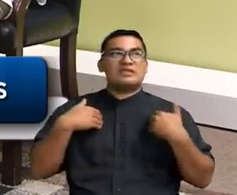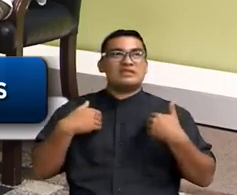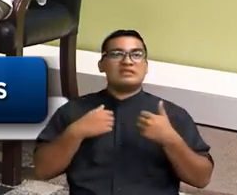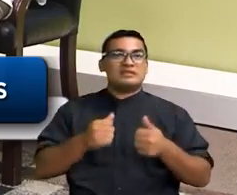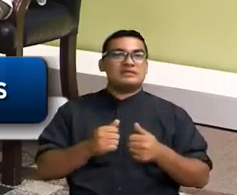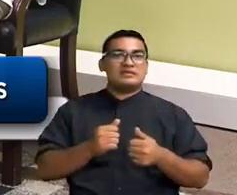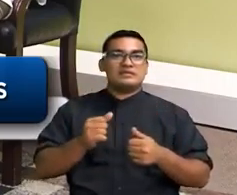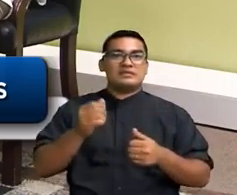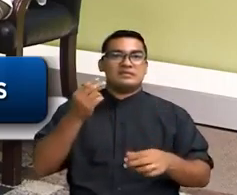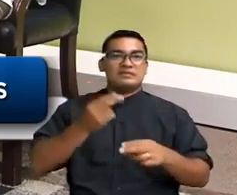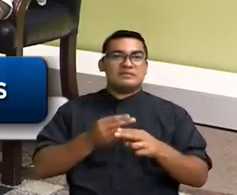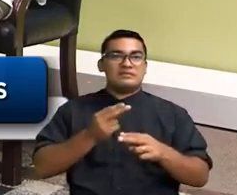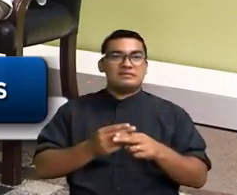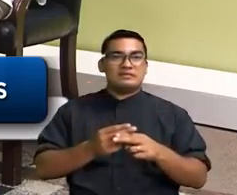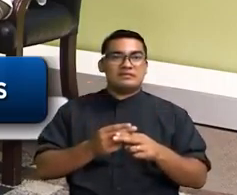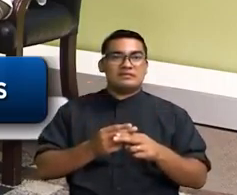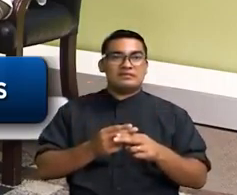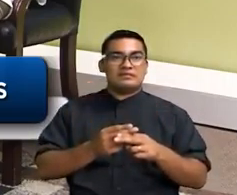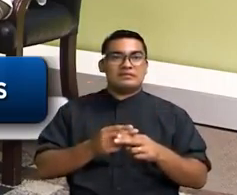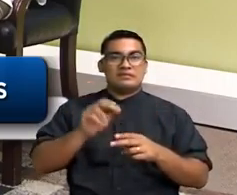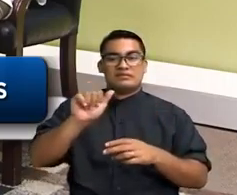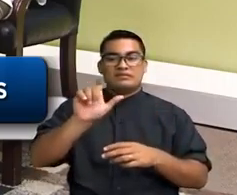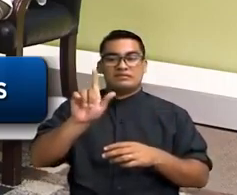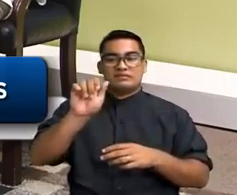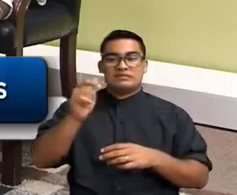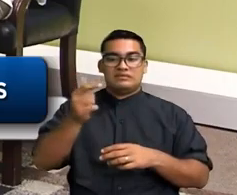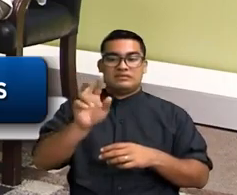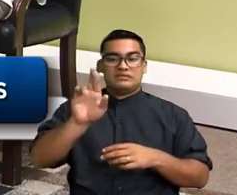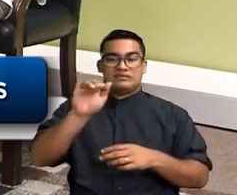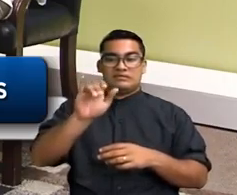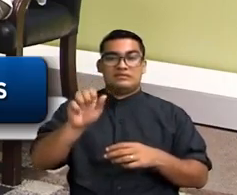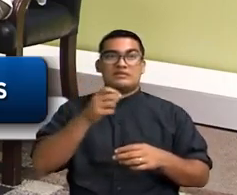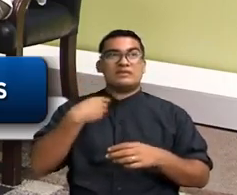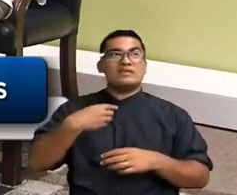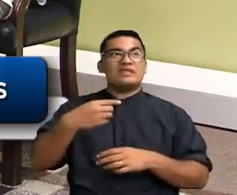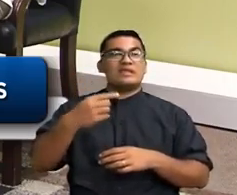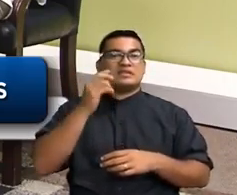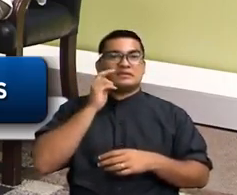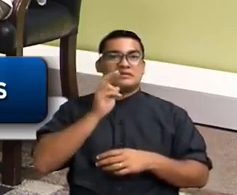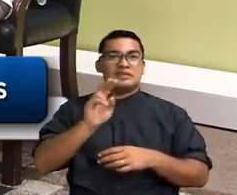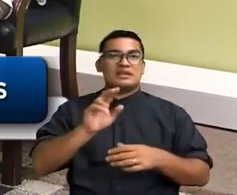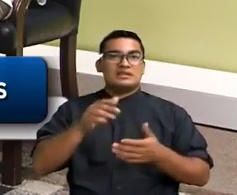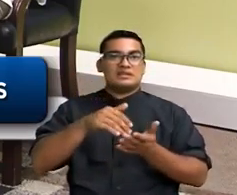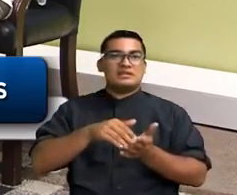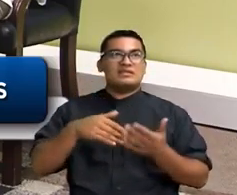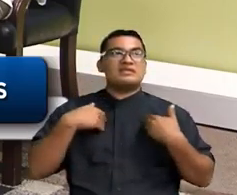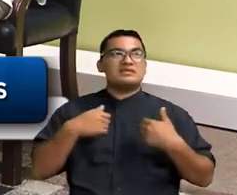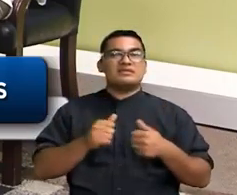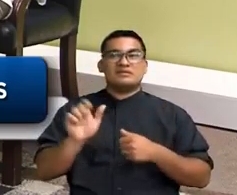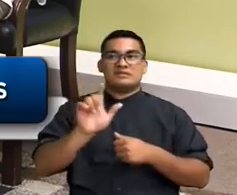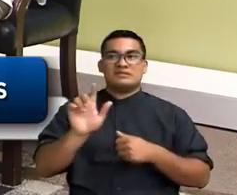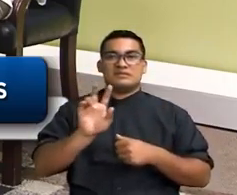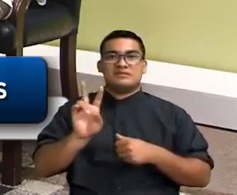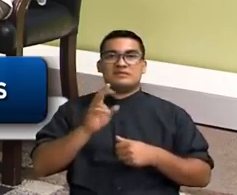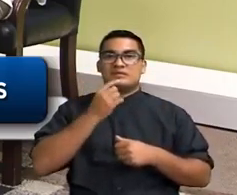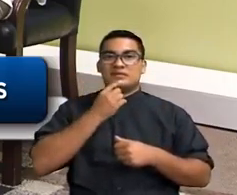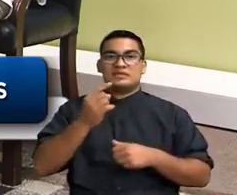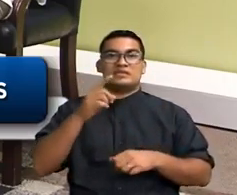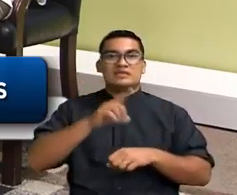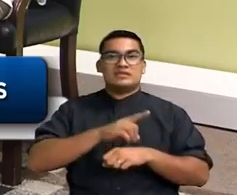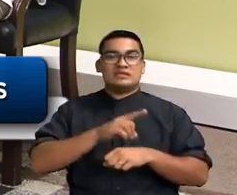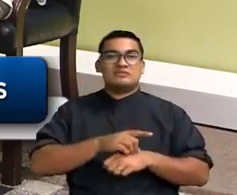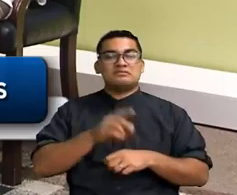el Centro de Salud de Altagracia, por ejemplo. Lo miran todos los días, de lunes a viernes. Y los doctores también se ven a